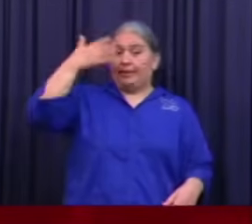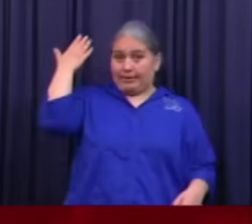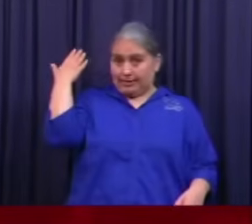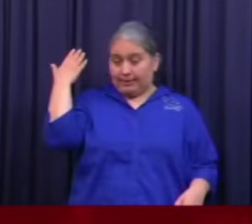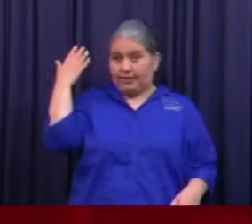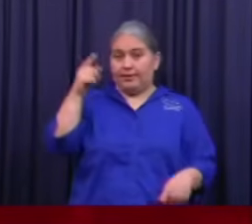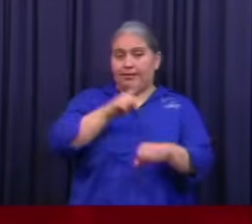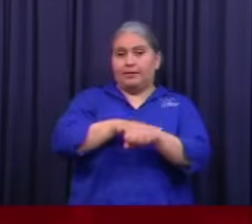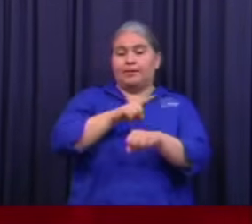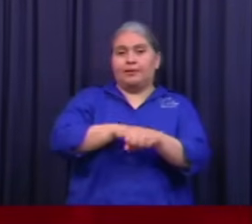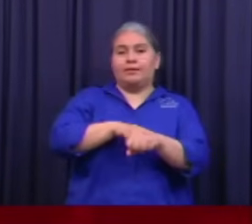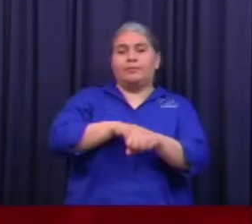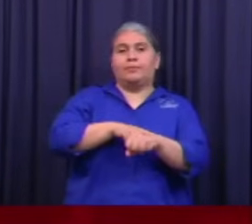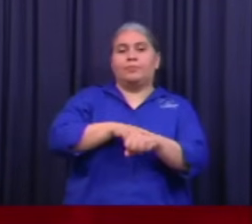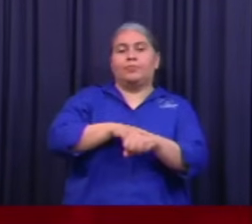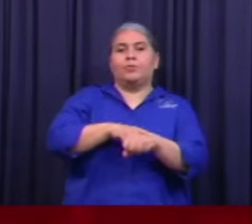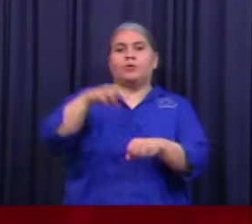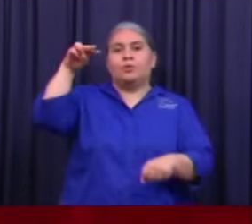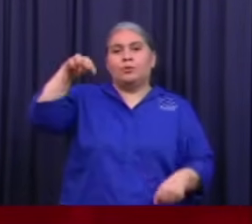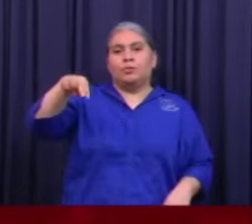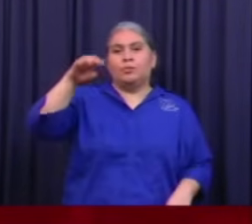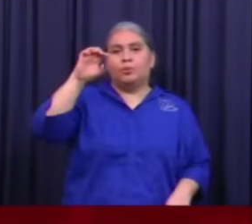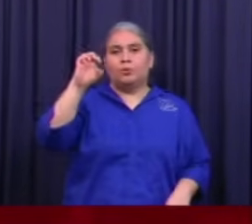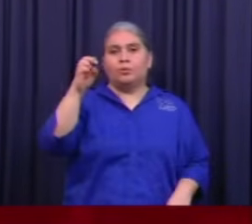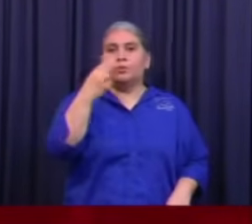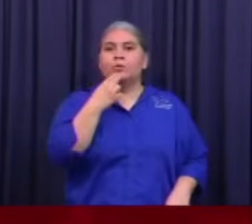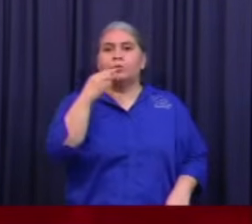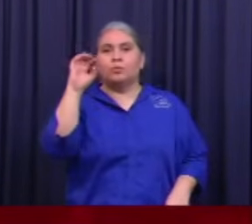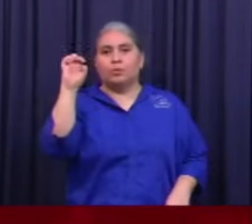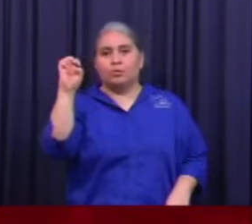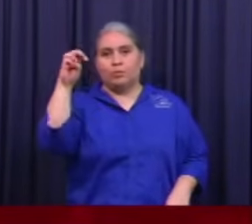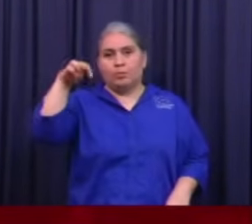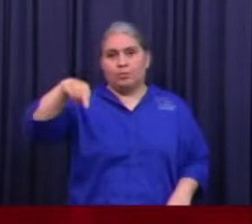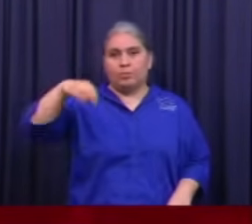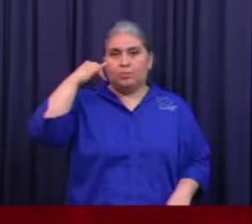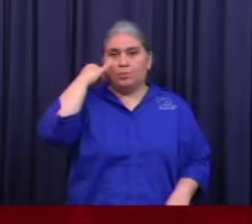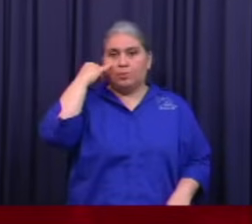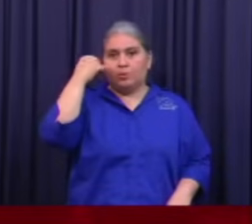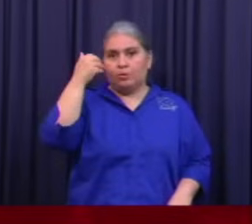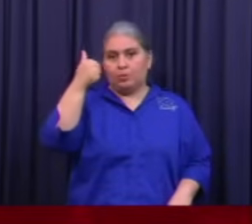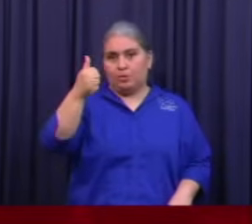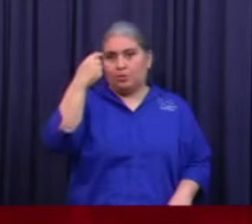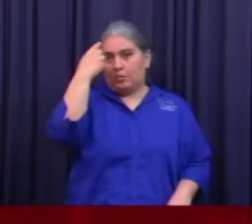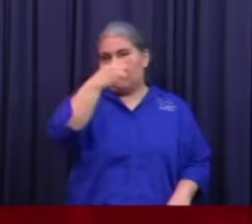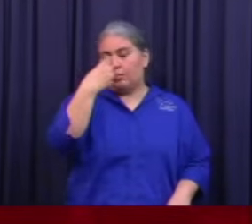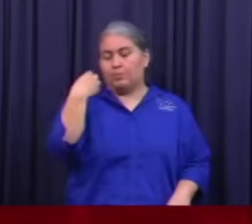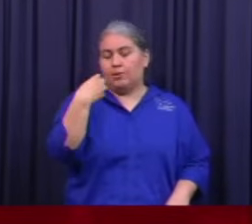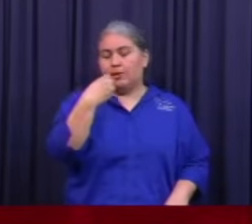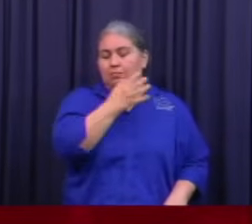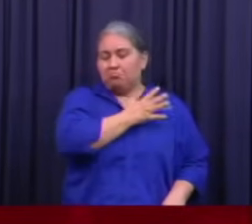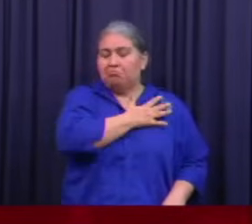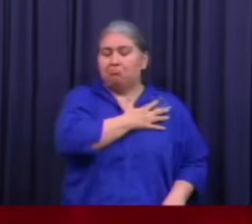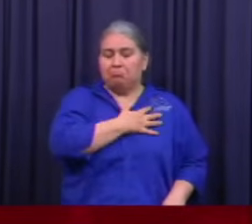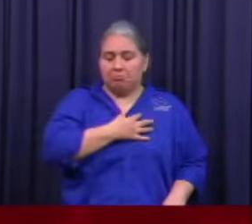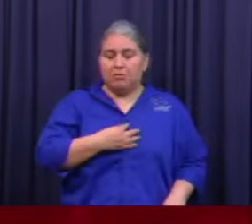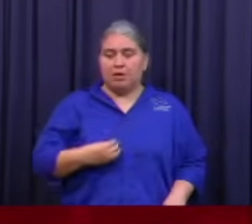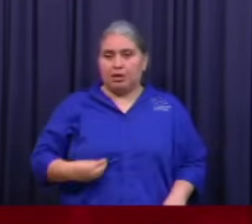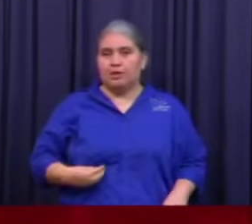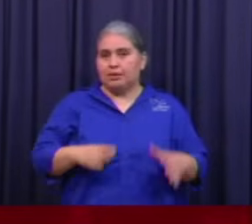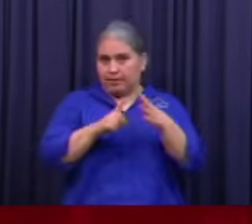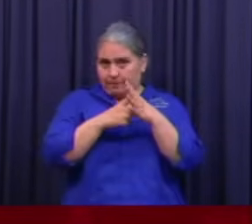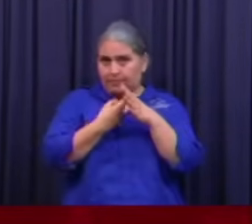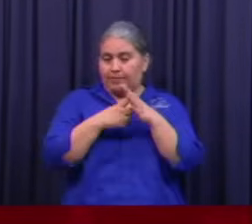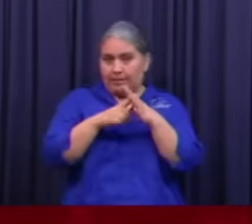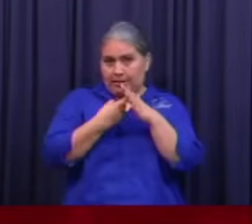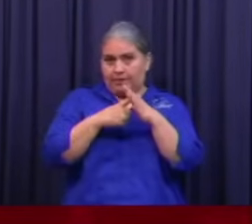estaba triste y llegó a servirle el vino a la mesa del rey y entonces